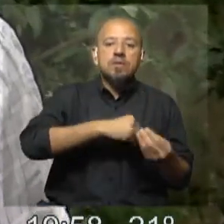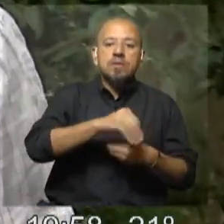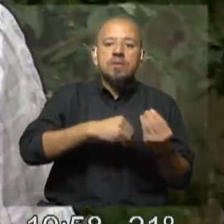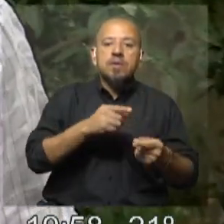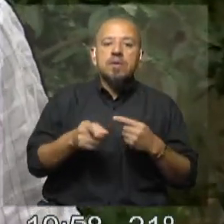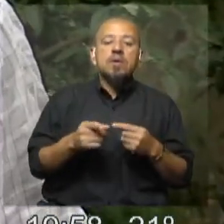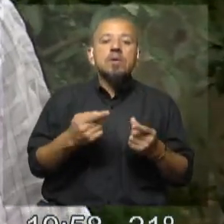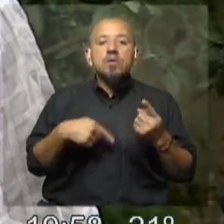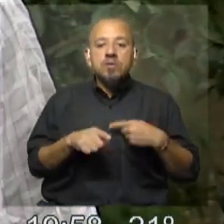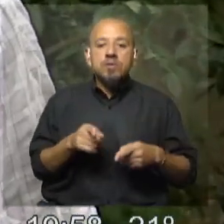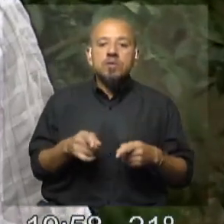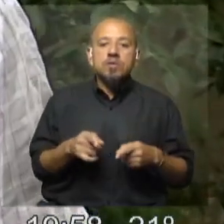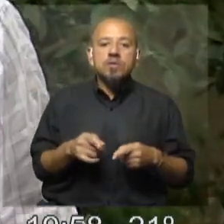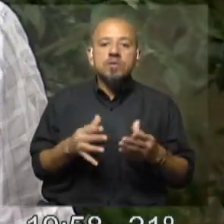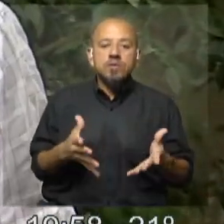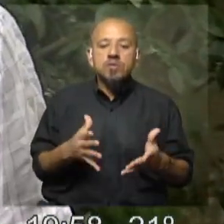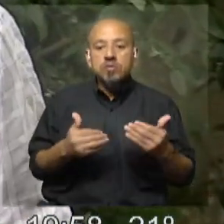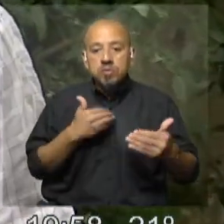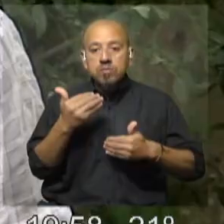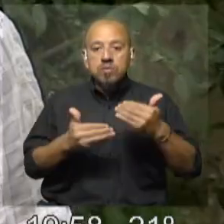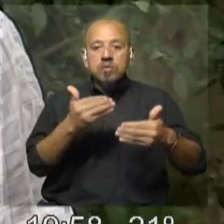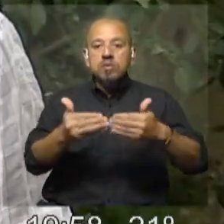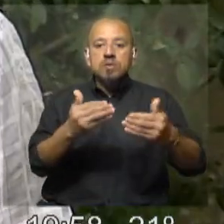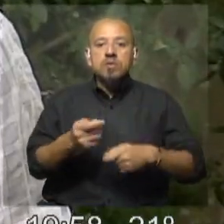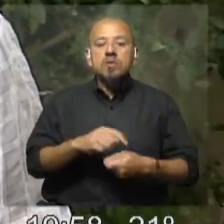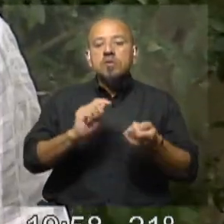decir, son procesos de cambio que